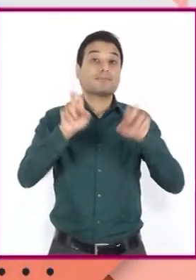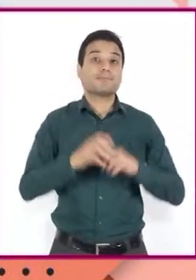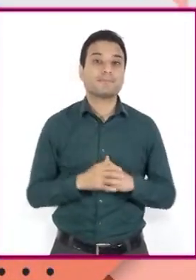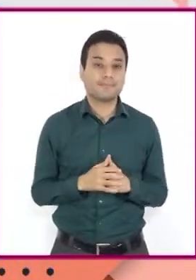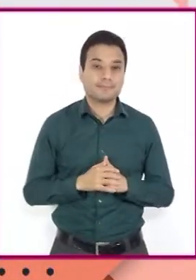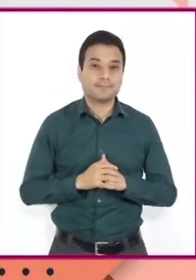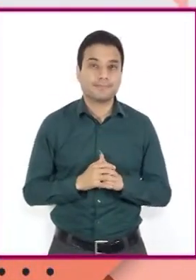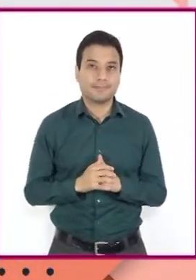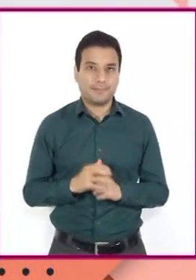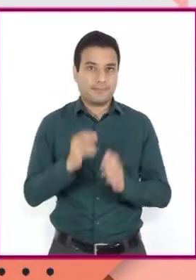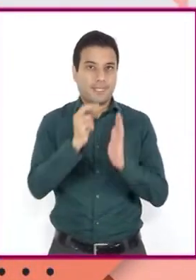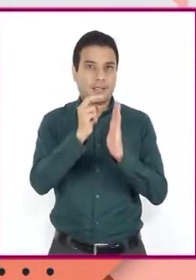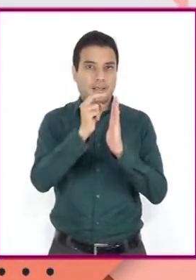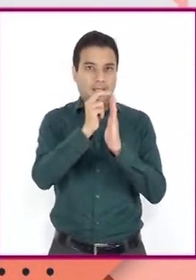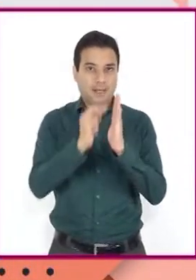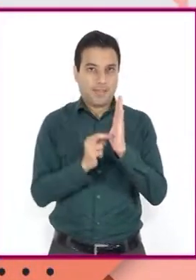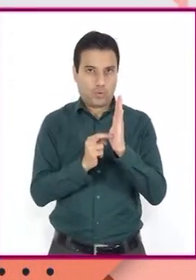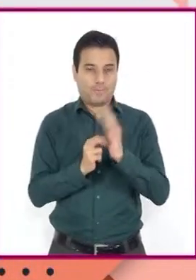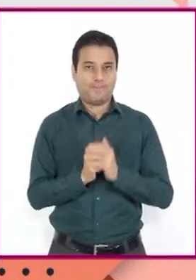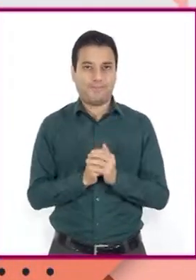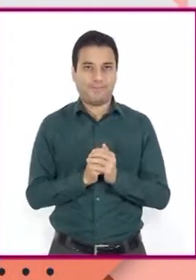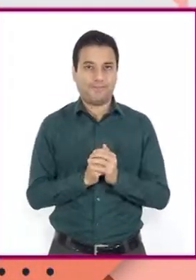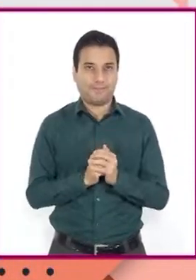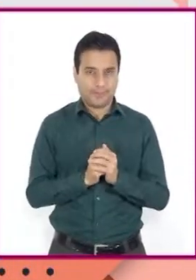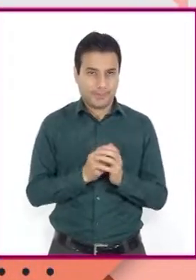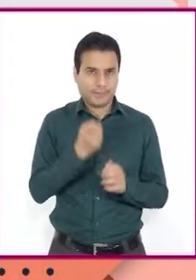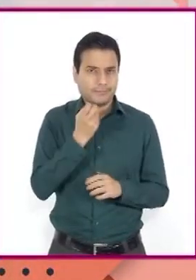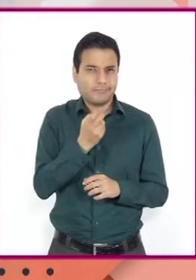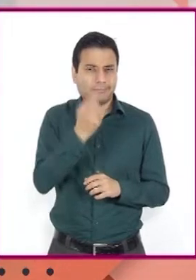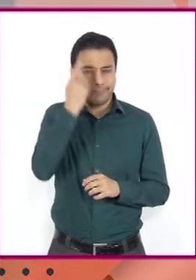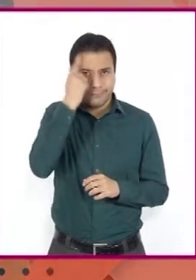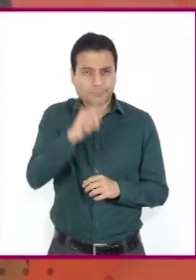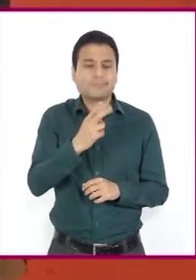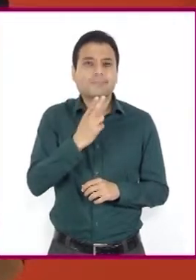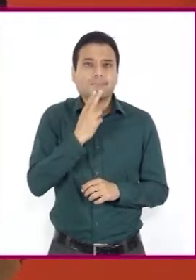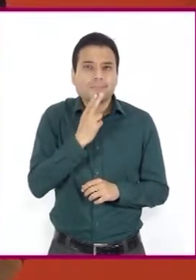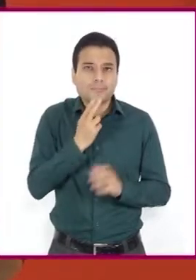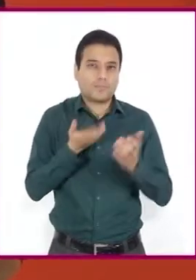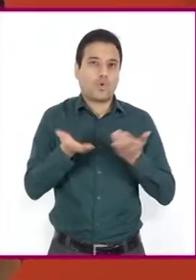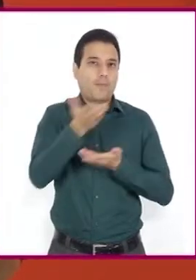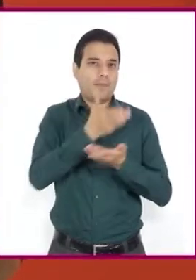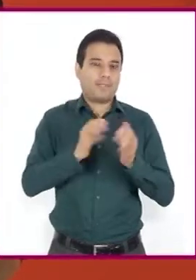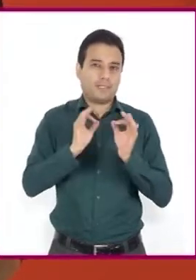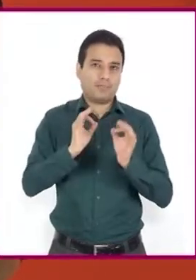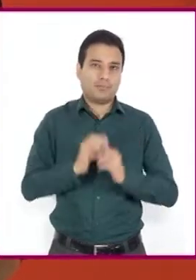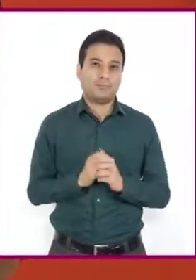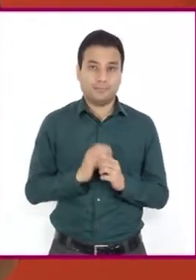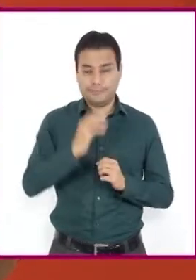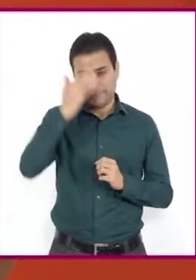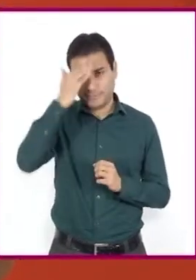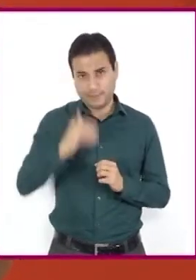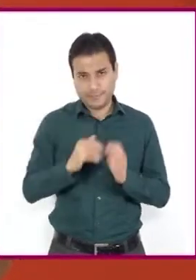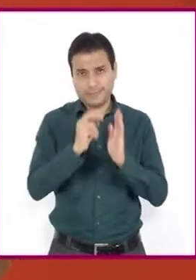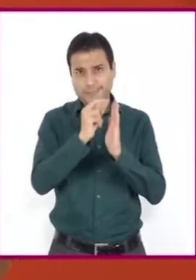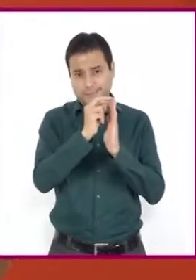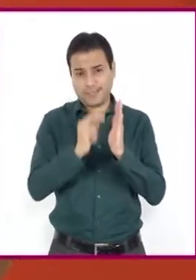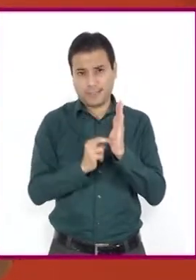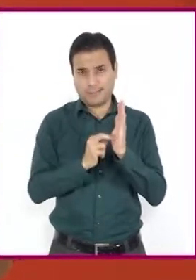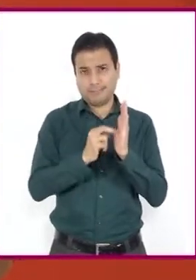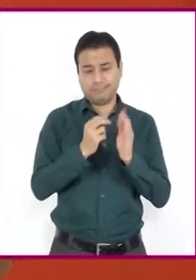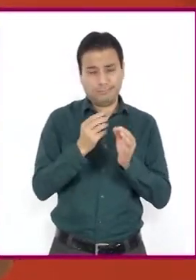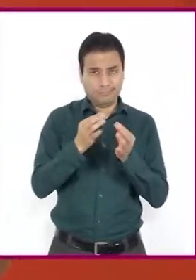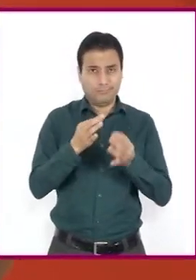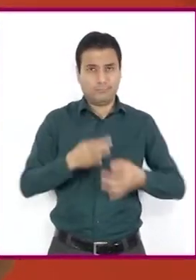El reglamento, una retroalimentación para la convivencia. Como saben, los reglamentos tienen gran relevancia en lo que hacemos